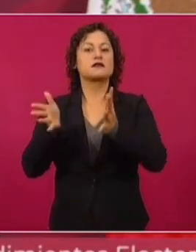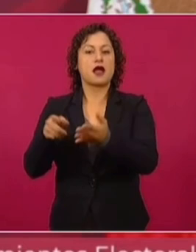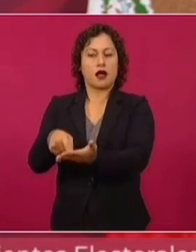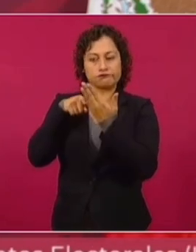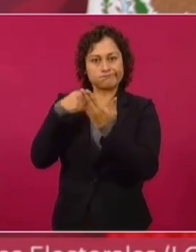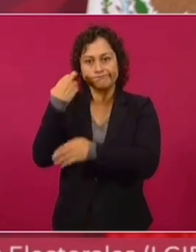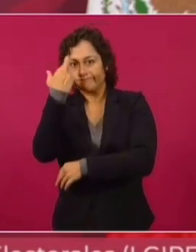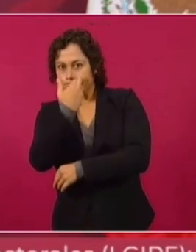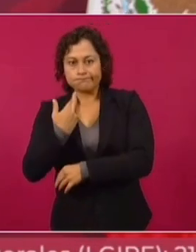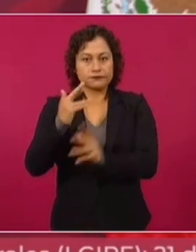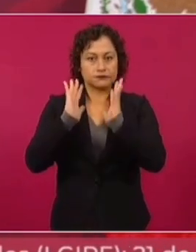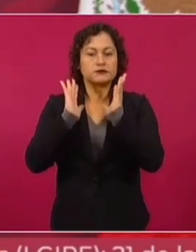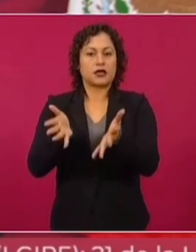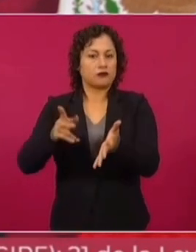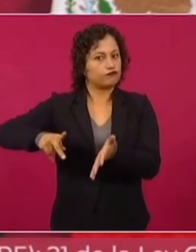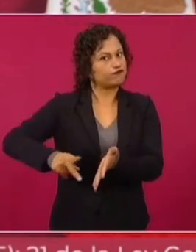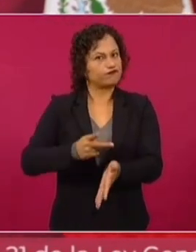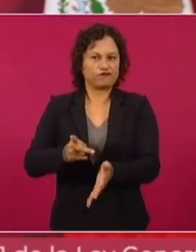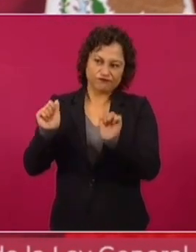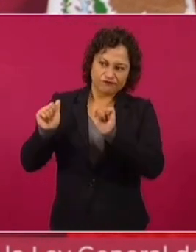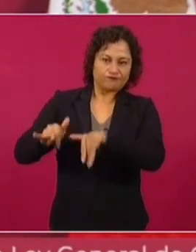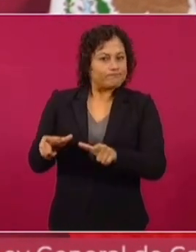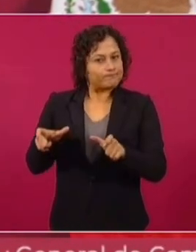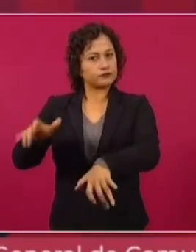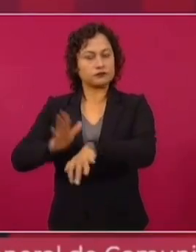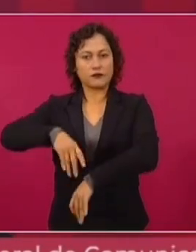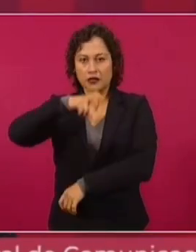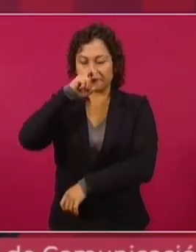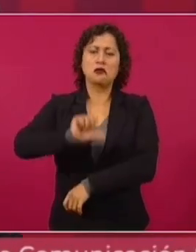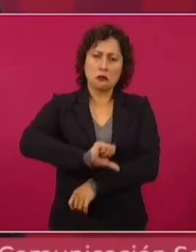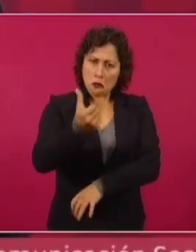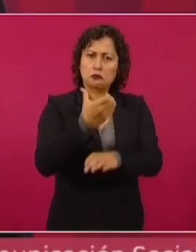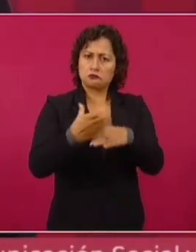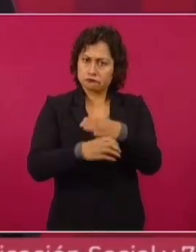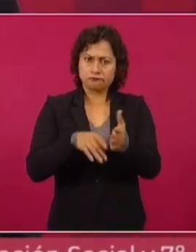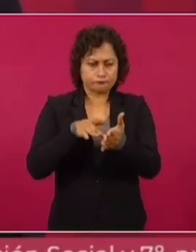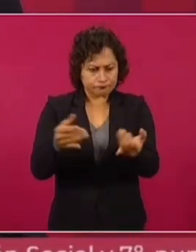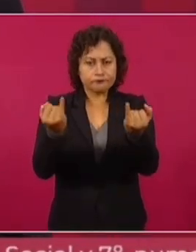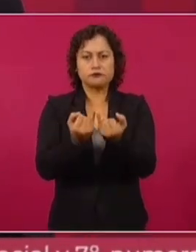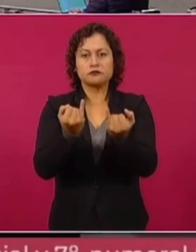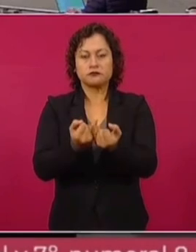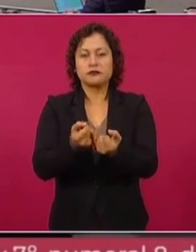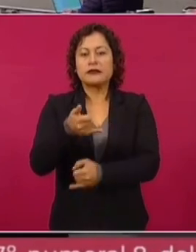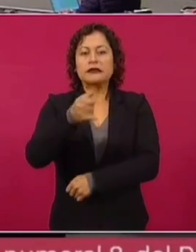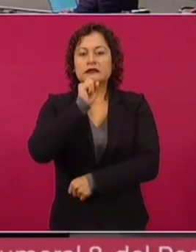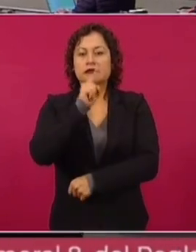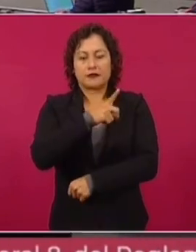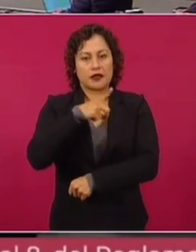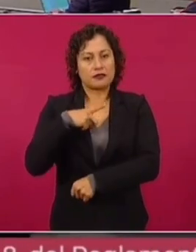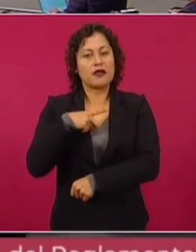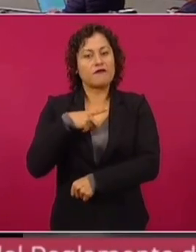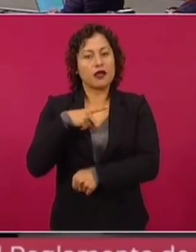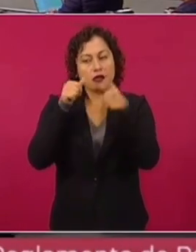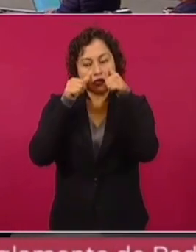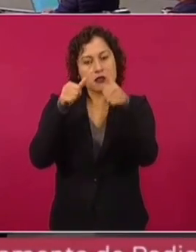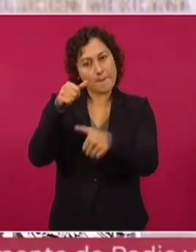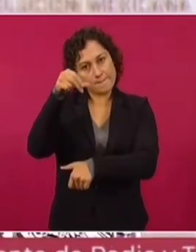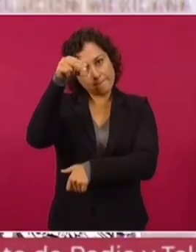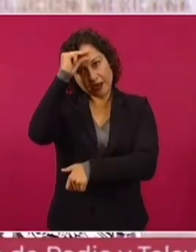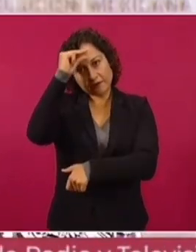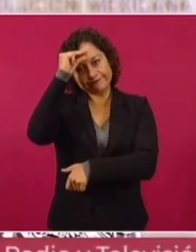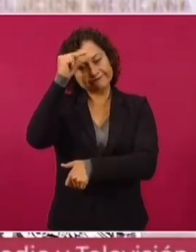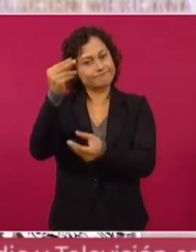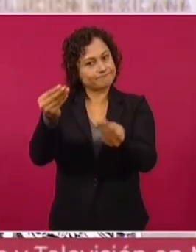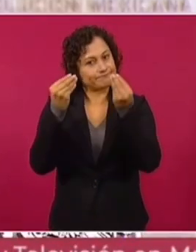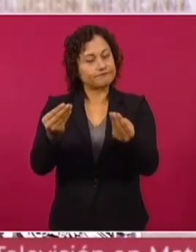una revisión, se va a reforzar con más presencia y otras actividades. Y mucha inteligencia. Es más importante a veces